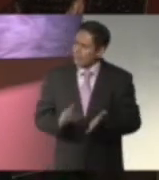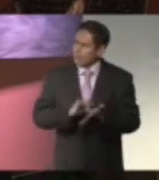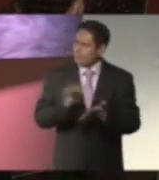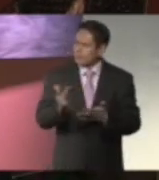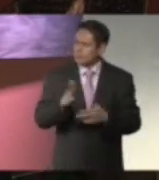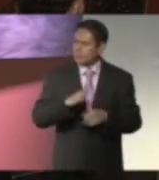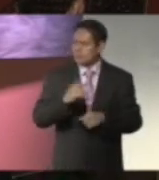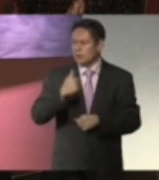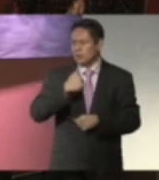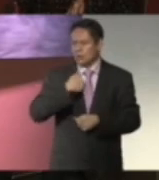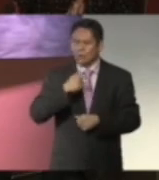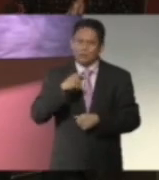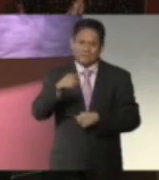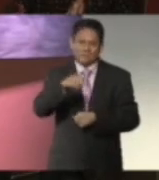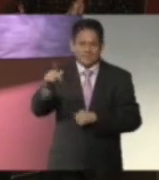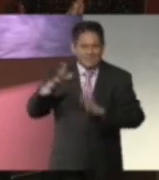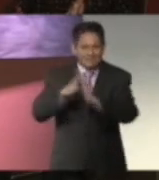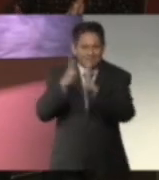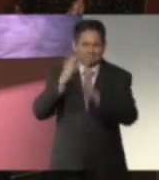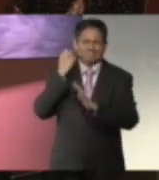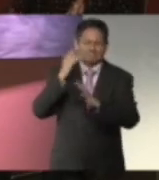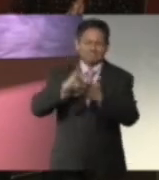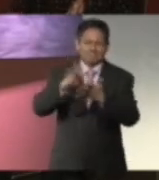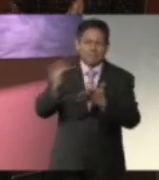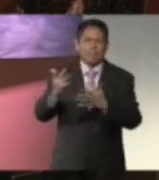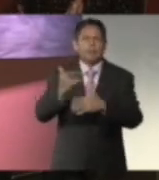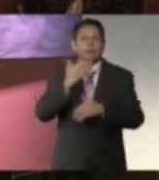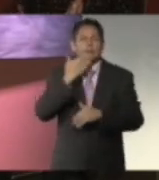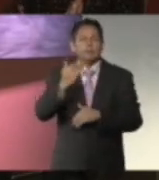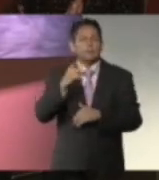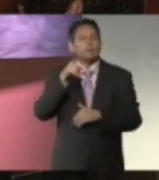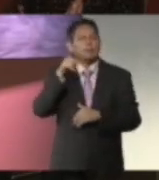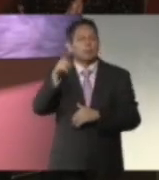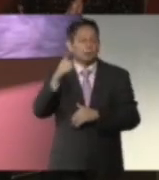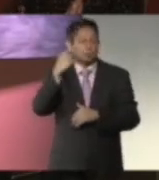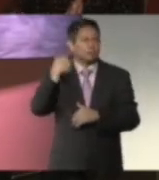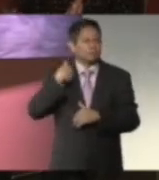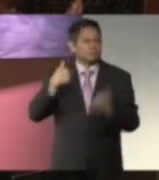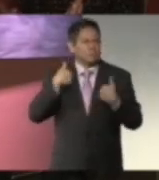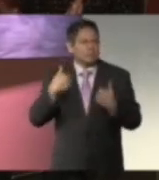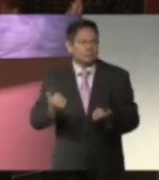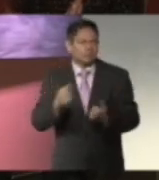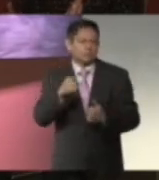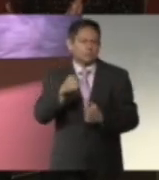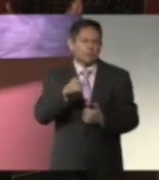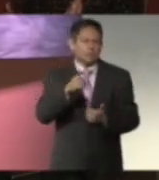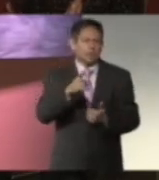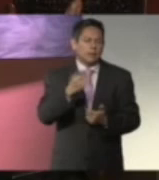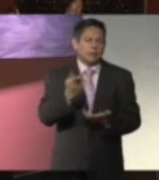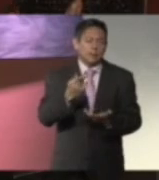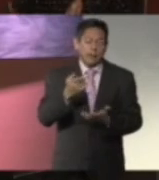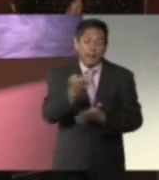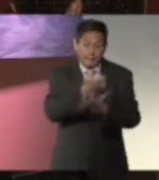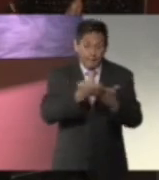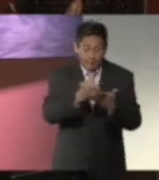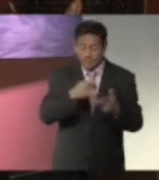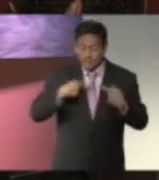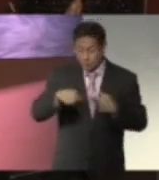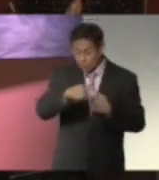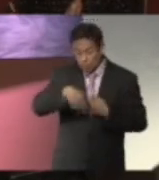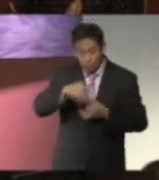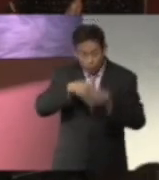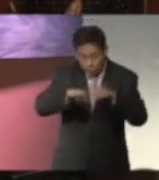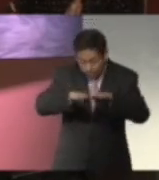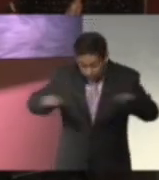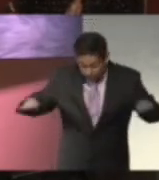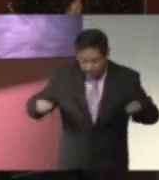Bueno, yo también agradezco las participaciones. Y bueno, una de las conclusiones es que no existe justicia sin equidad económica, ¿no? Tanto Hilda como